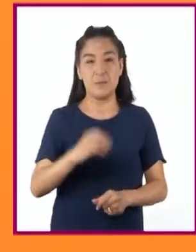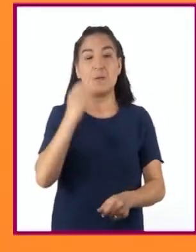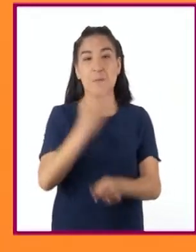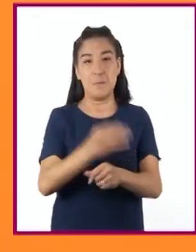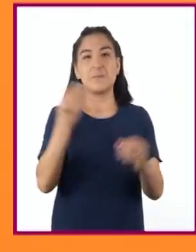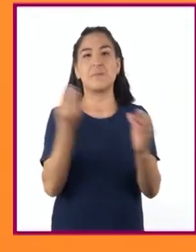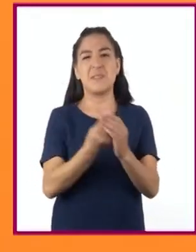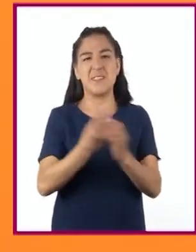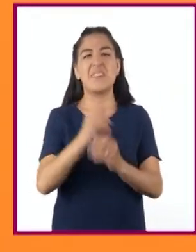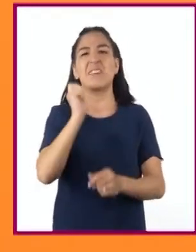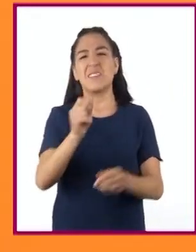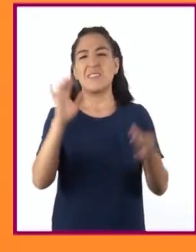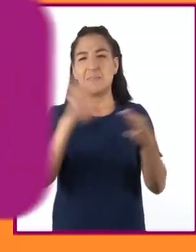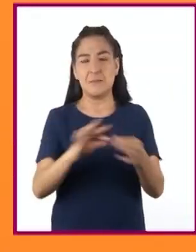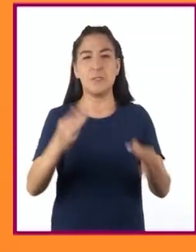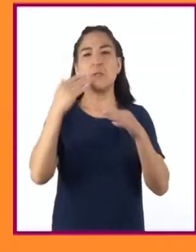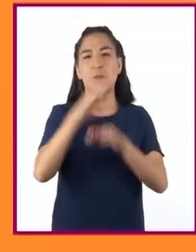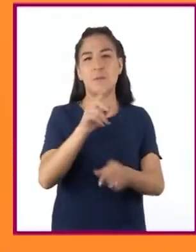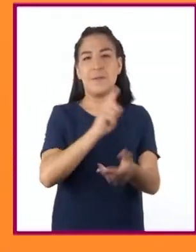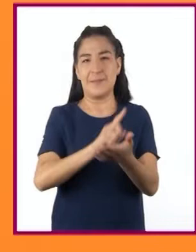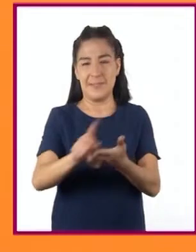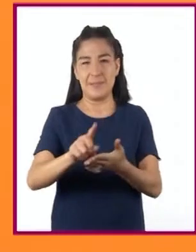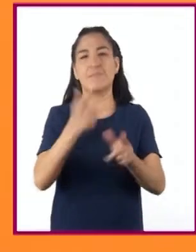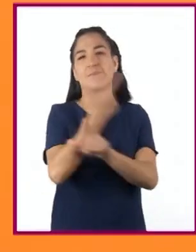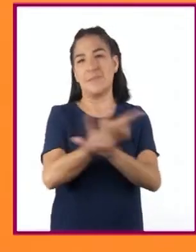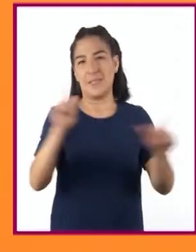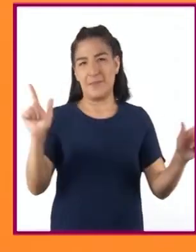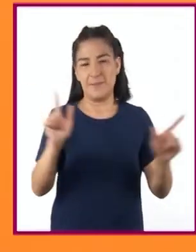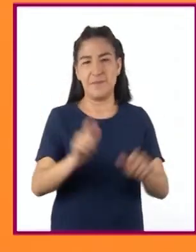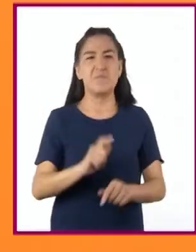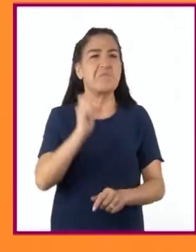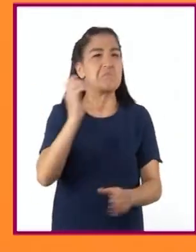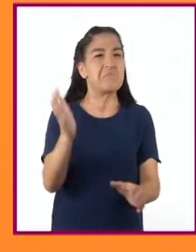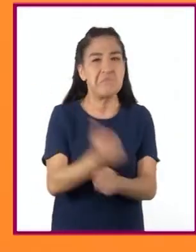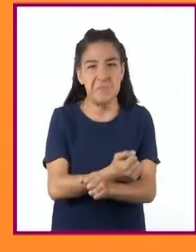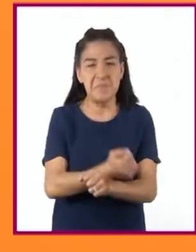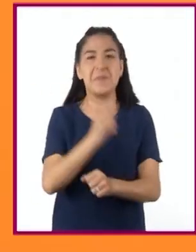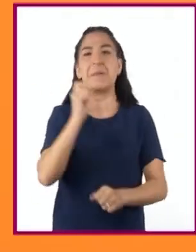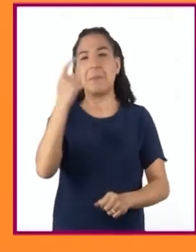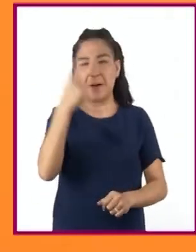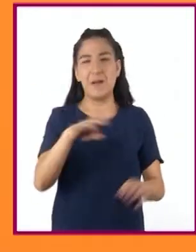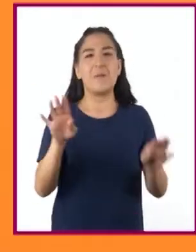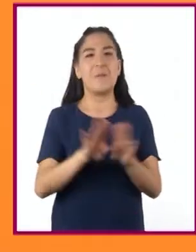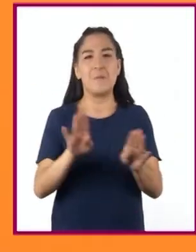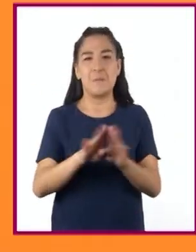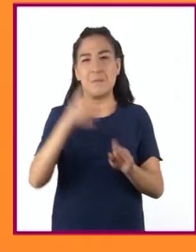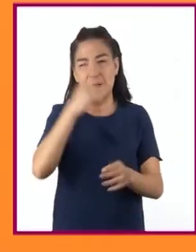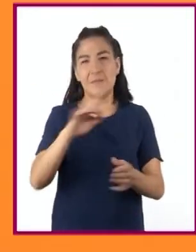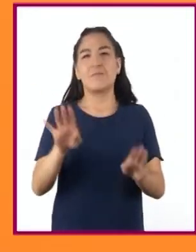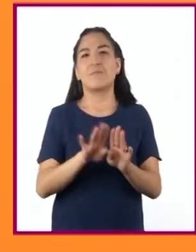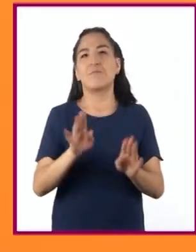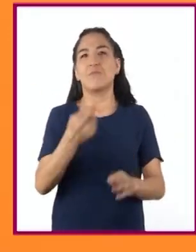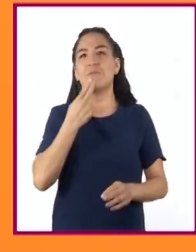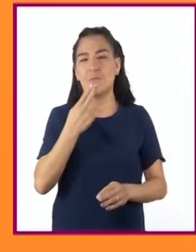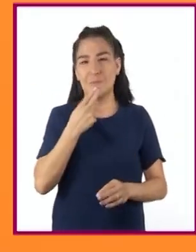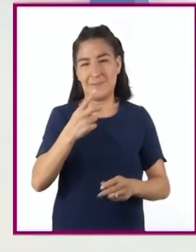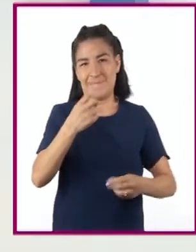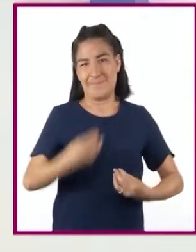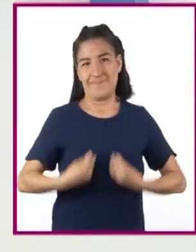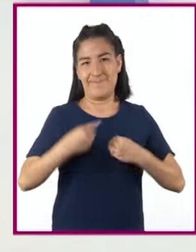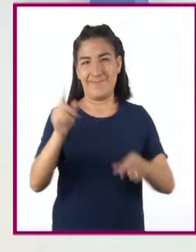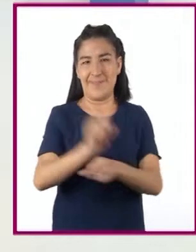sesión hablaremos acerca del derecho a la libertad, su significado, las implicaciones que conlleva ejercerlo en la vida